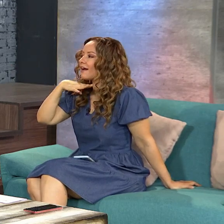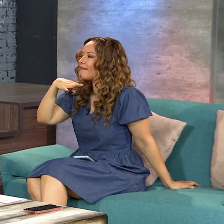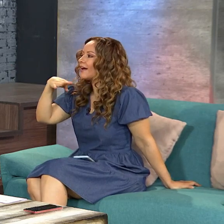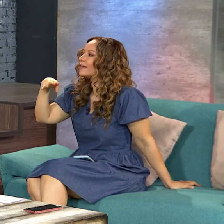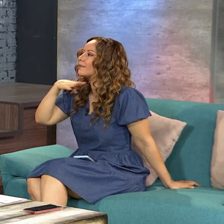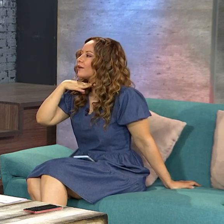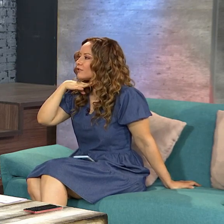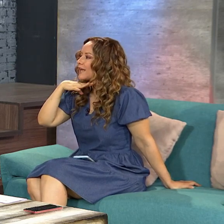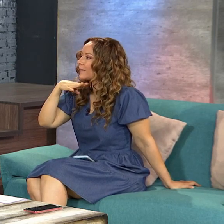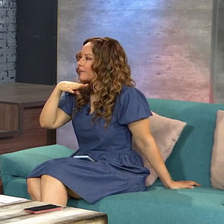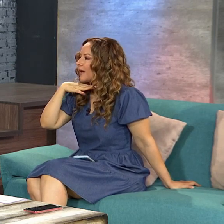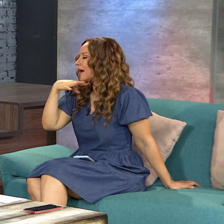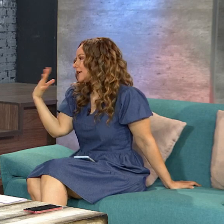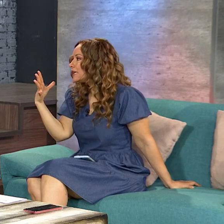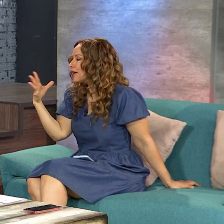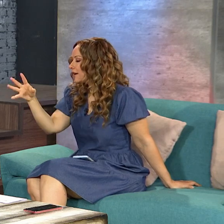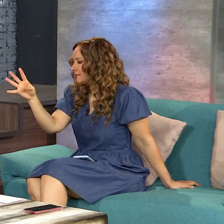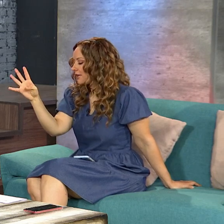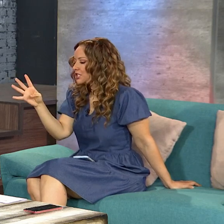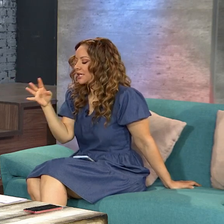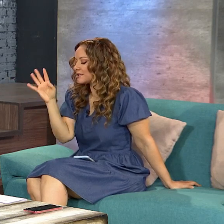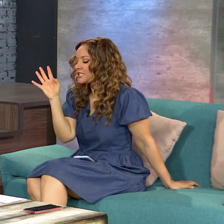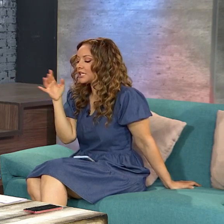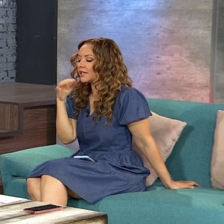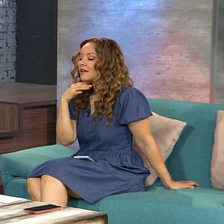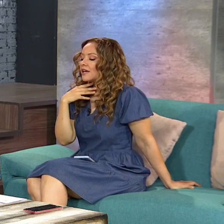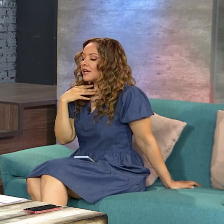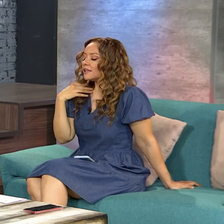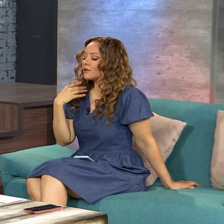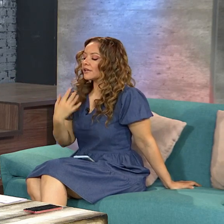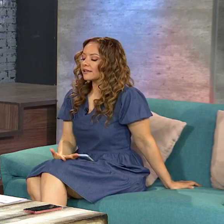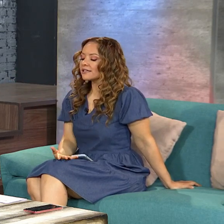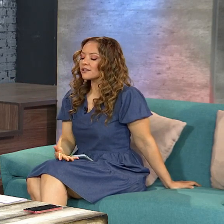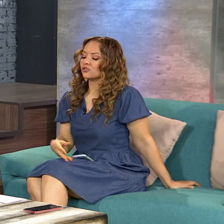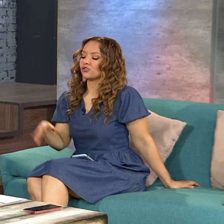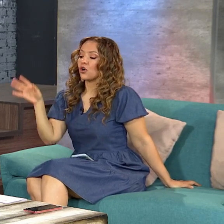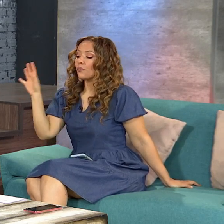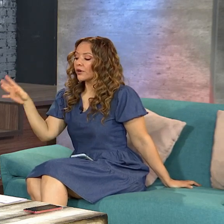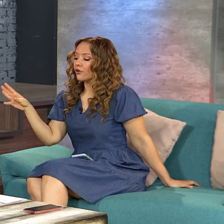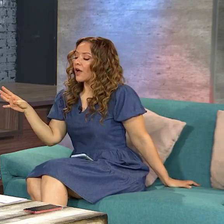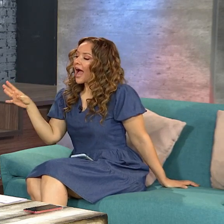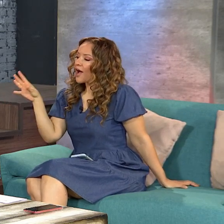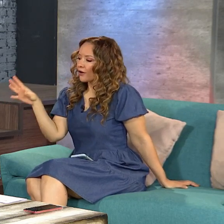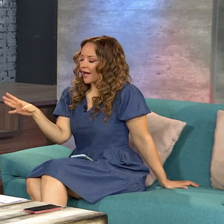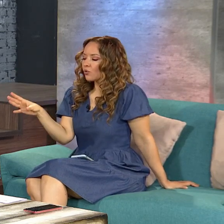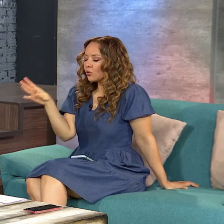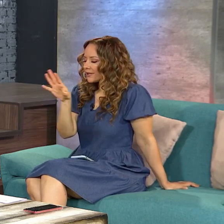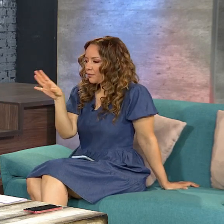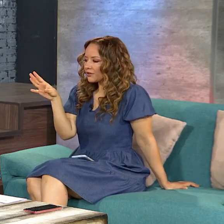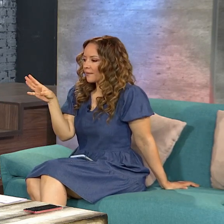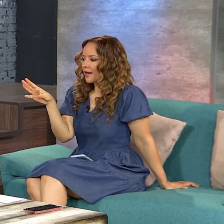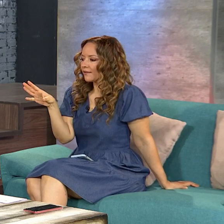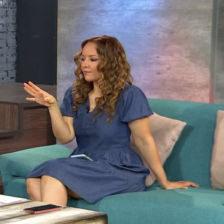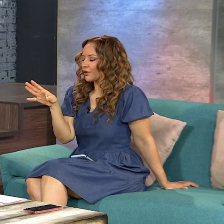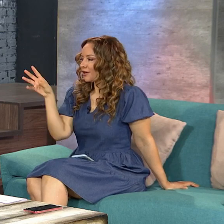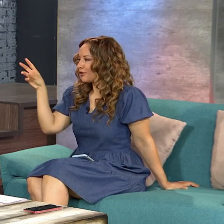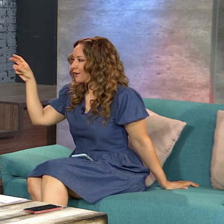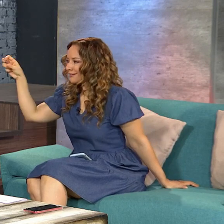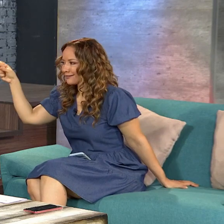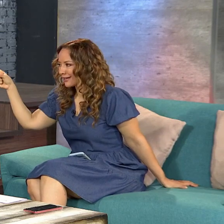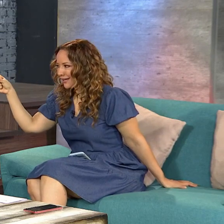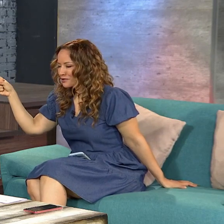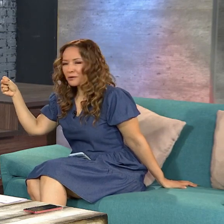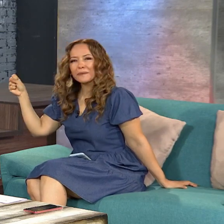le llegaba el quemacocos a la bebé, a la niña que tenía, estaba chiquita. Digo, qué riesgoso. Bueno, ahora, último tema, porque